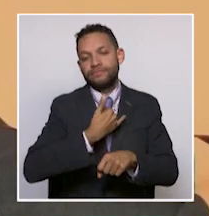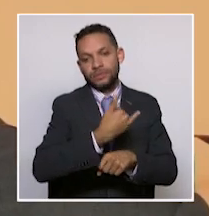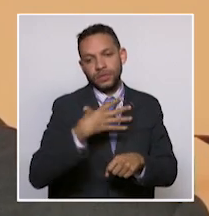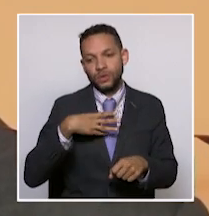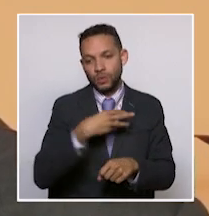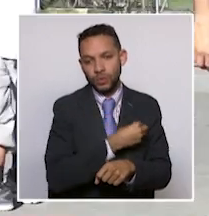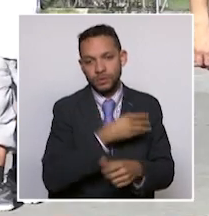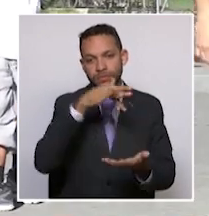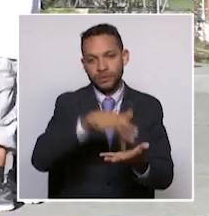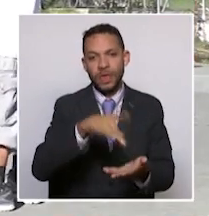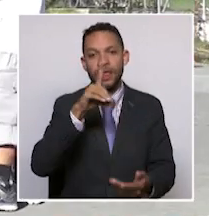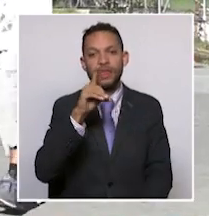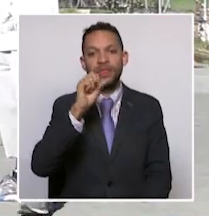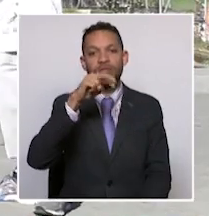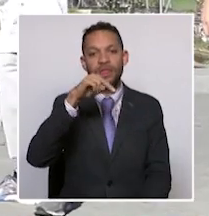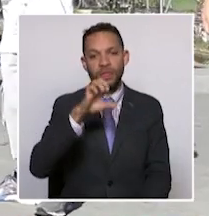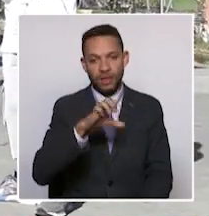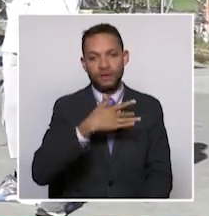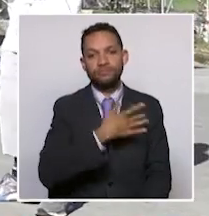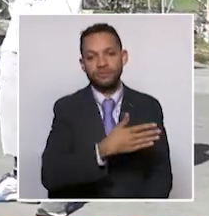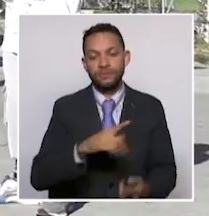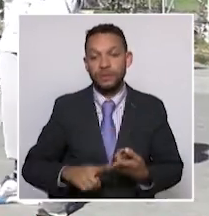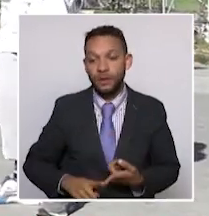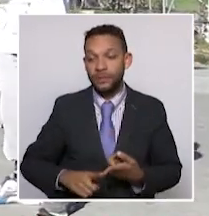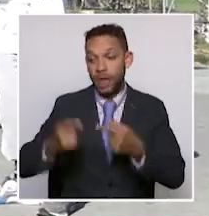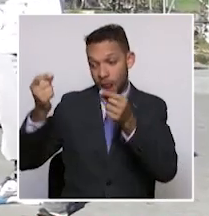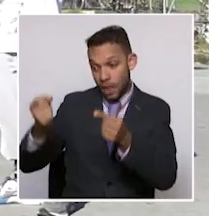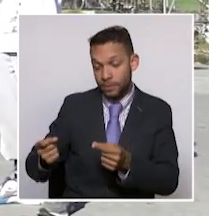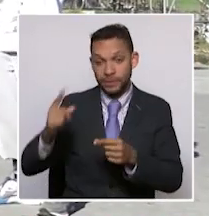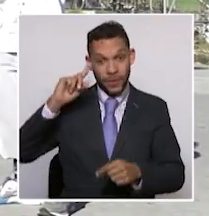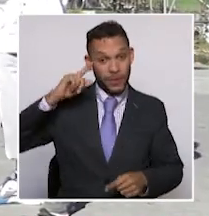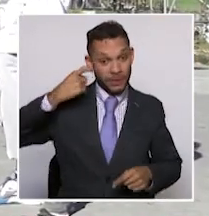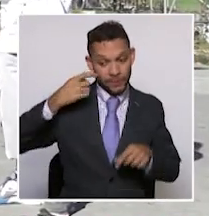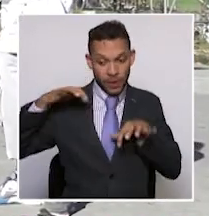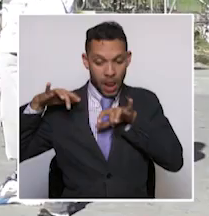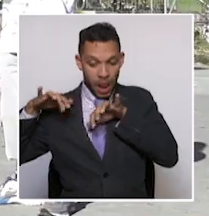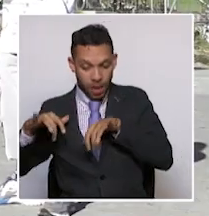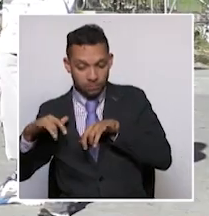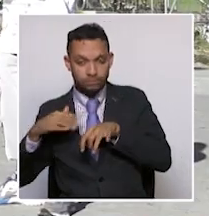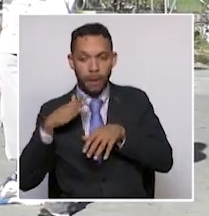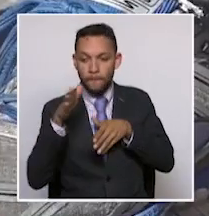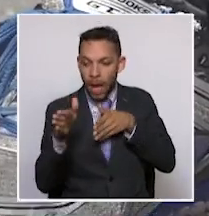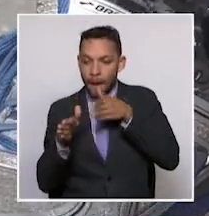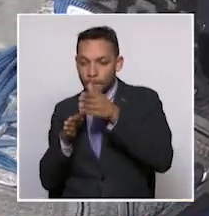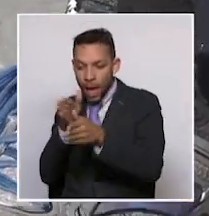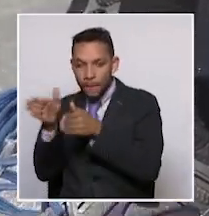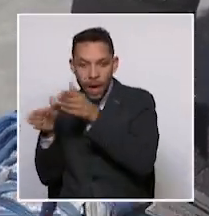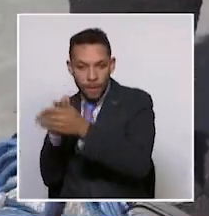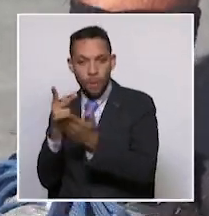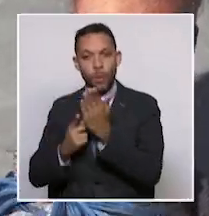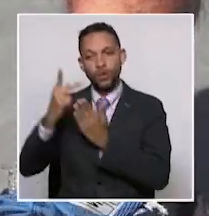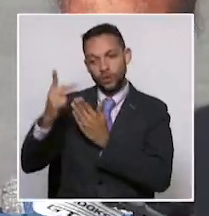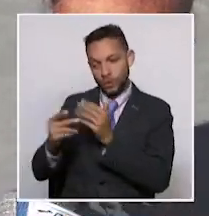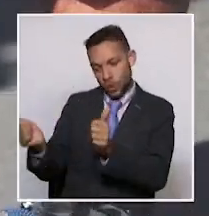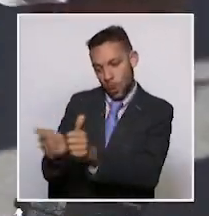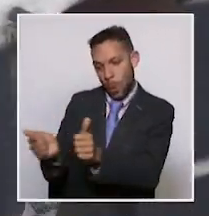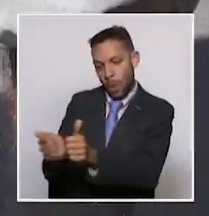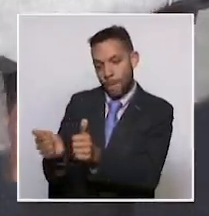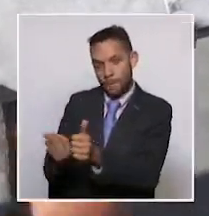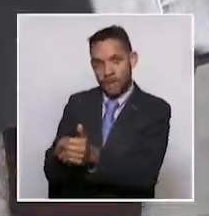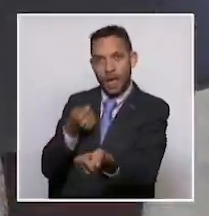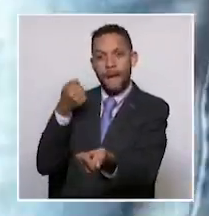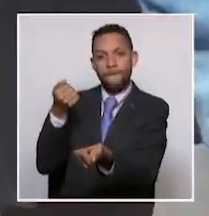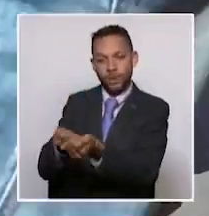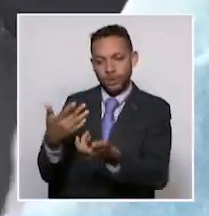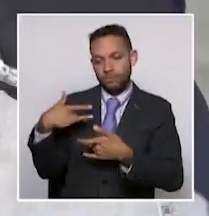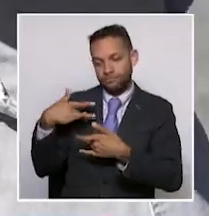realizar con el DANE. A pesar de no tener un censo, la Secretaría de Gobierno Municipal adelanta diferentes proyectos para acompañar a la población que